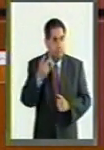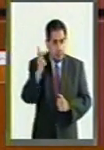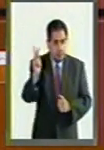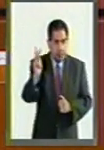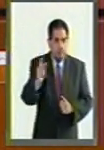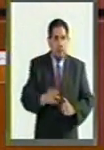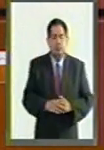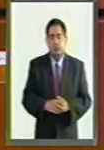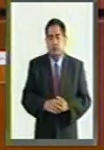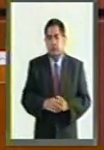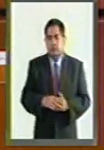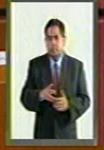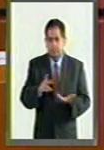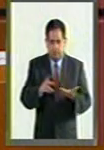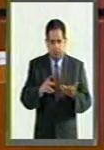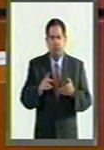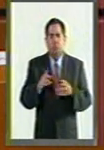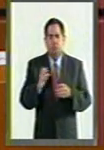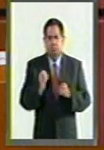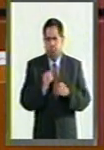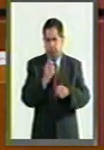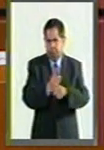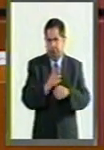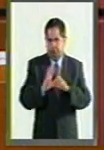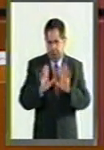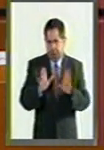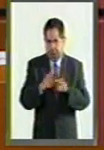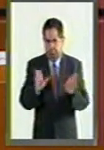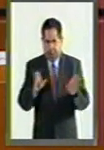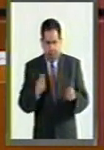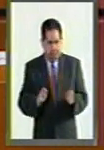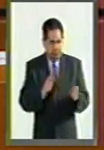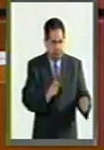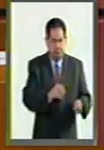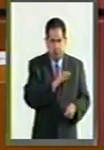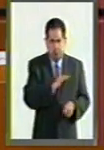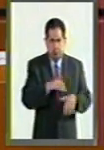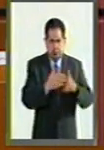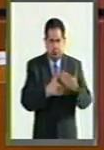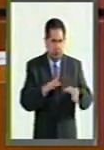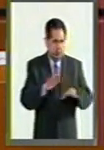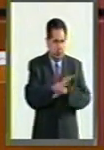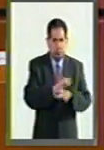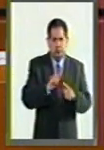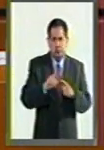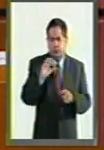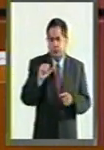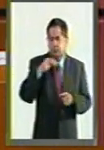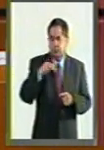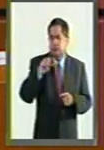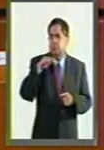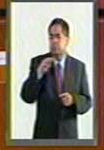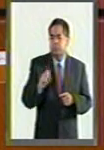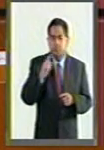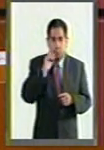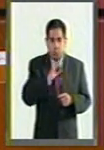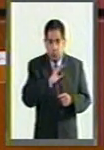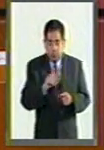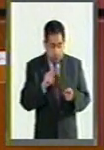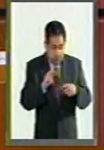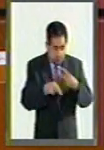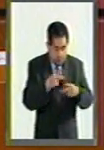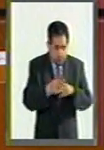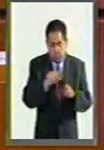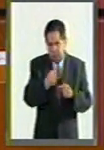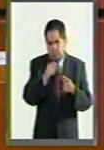Sin embargo, aun cuando abramos la posibilidad de que el cáñamo se pueda ver en el contexto de